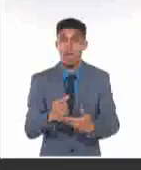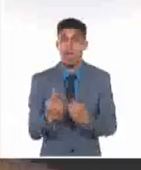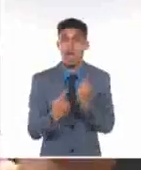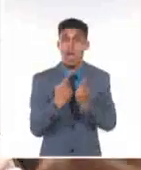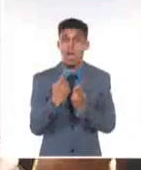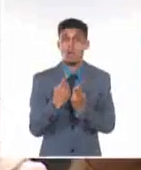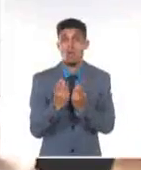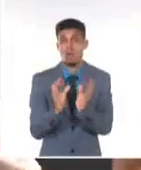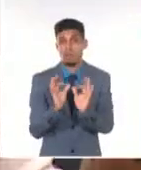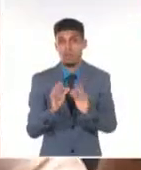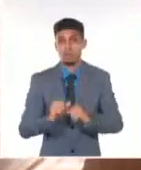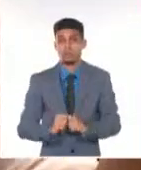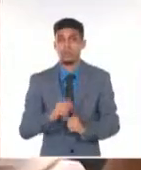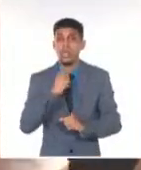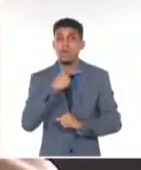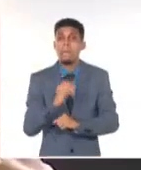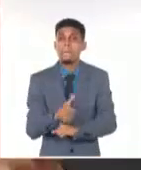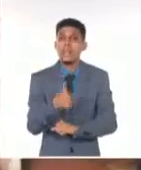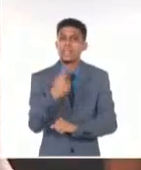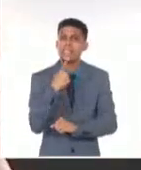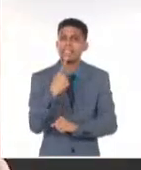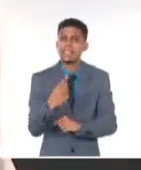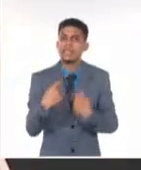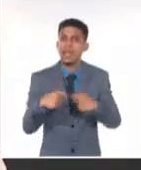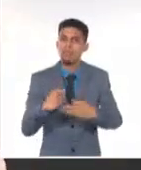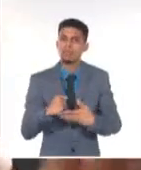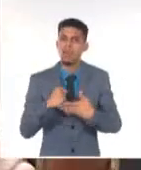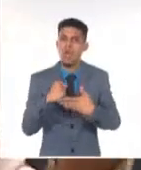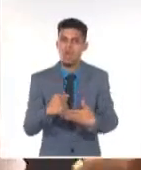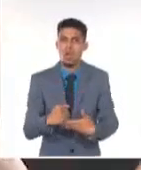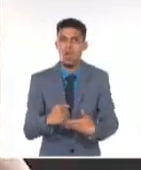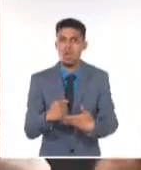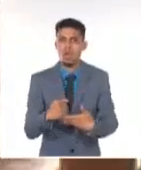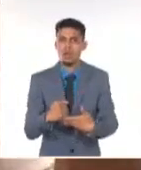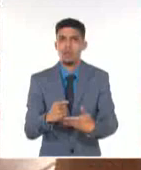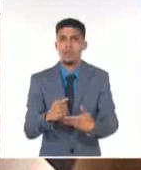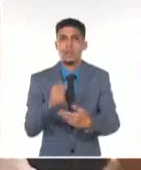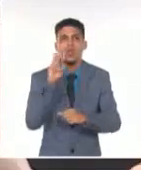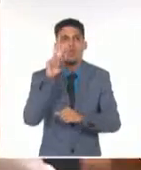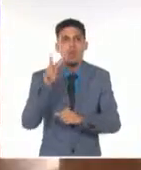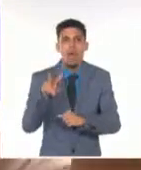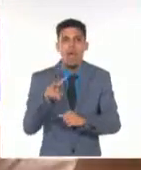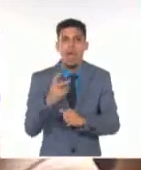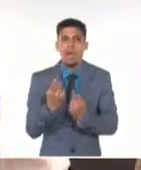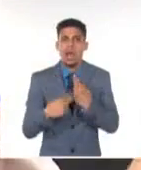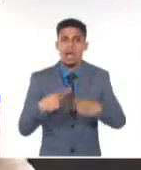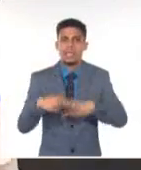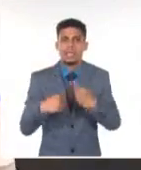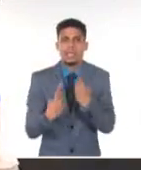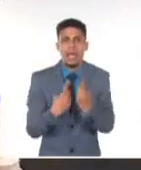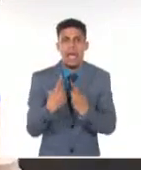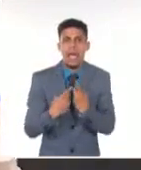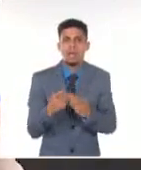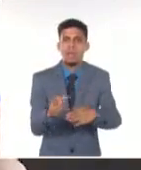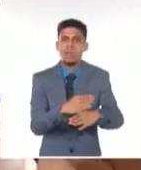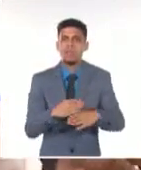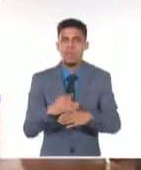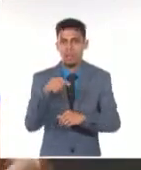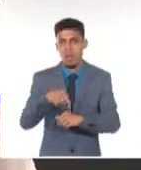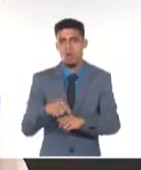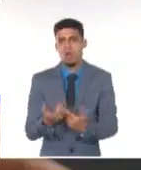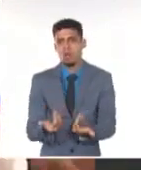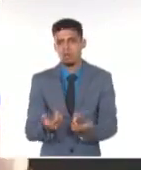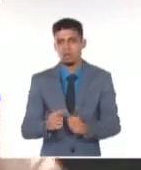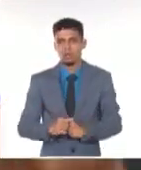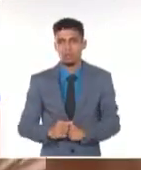recursos. Cuando el presidente habla de resistencia creativa, es eso. ¿Qué buscamos? ¿Qué podemos hacer diferente a lo que estamos haciendo ahora?